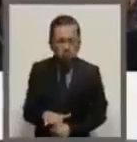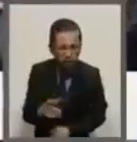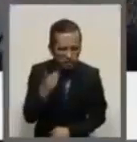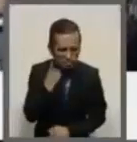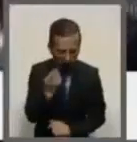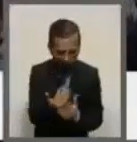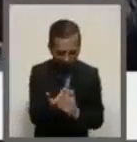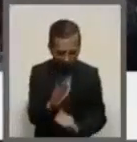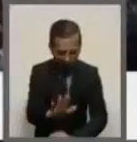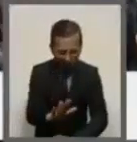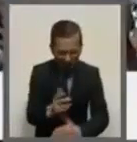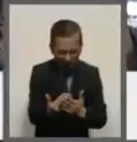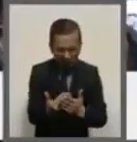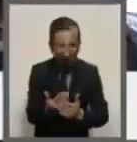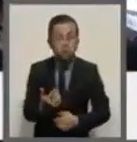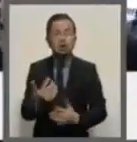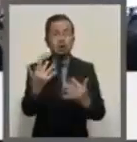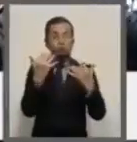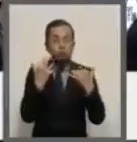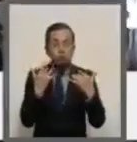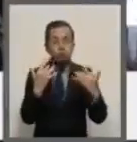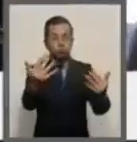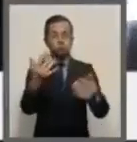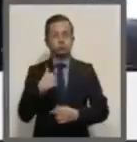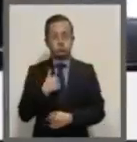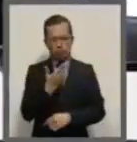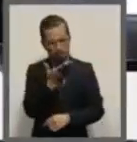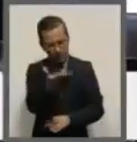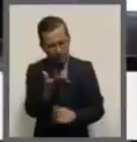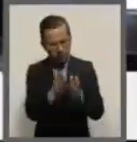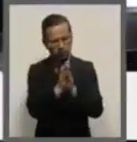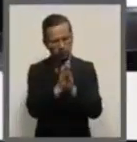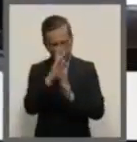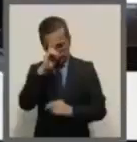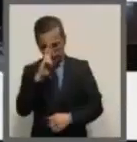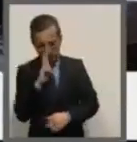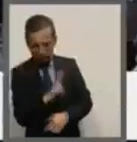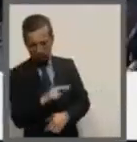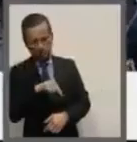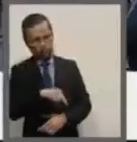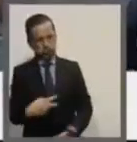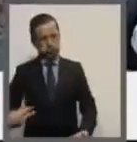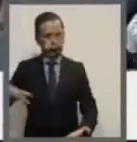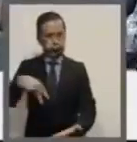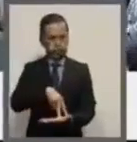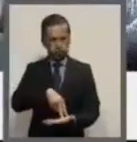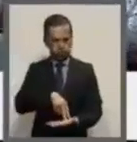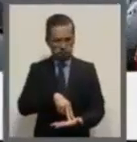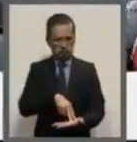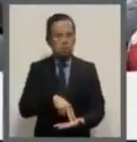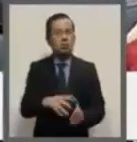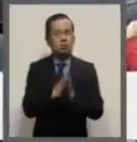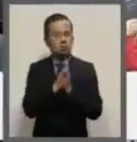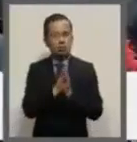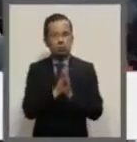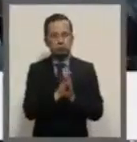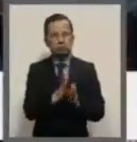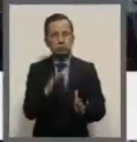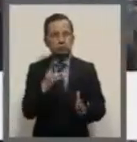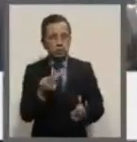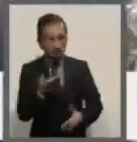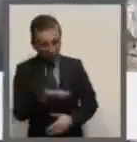diputado. Pido a la Asamblea respeto al orador. Al orador que no se establezcan